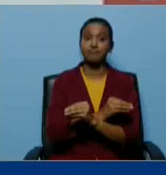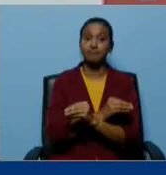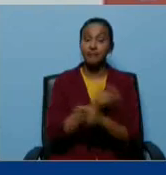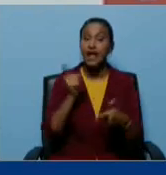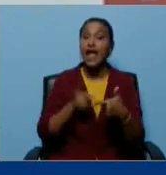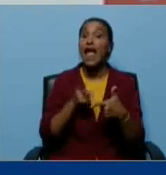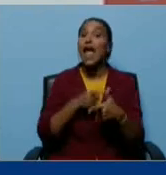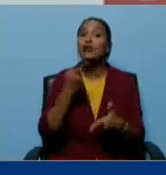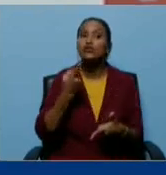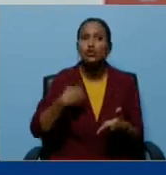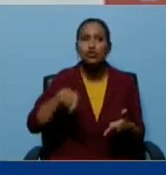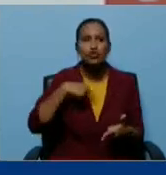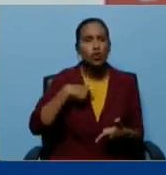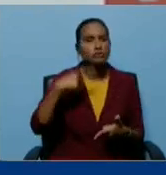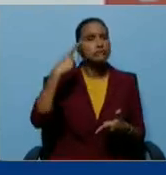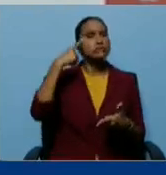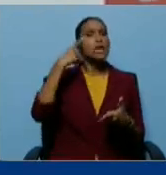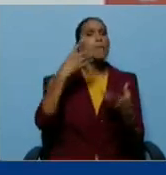tenemos varias tareas.